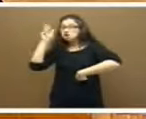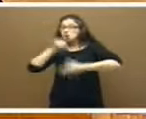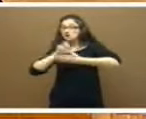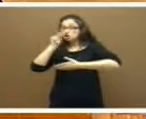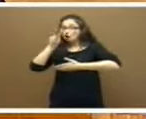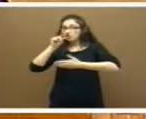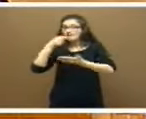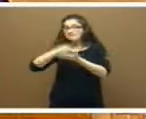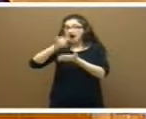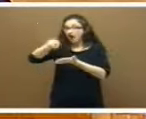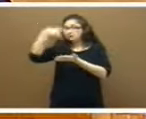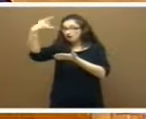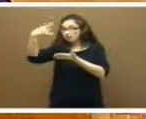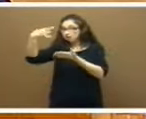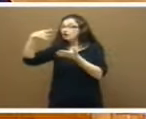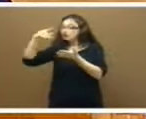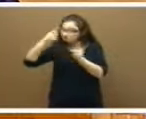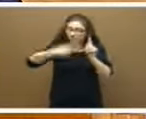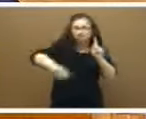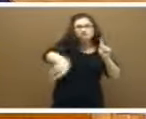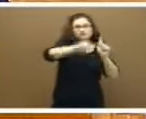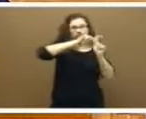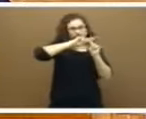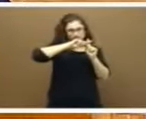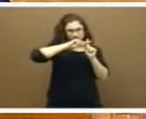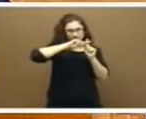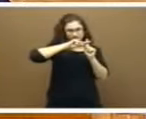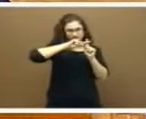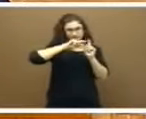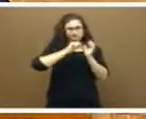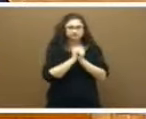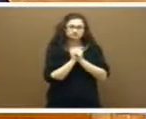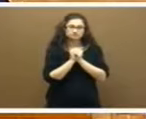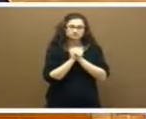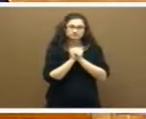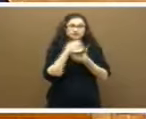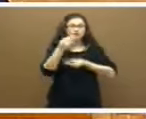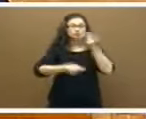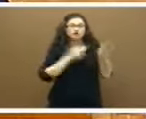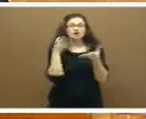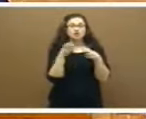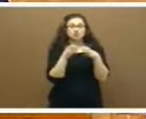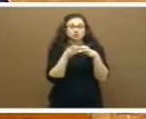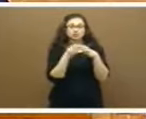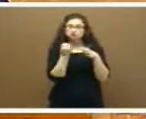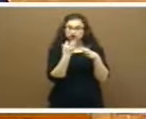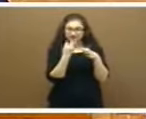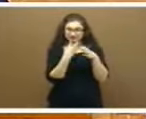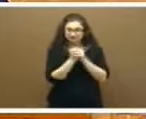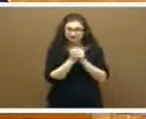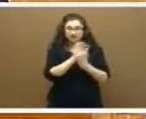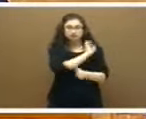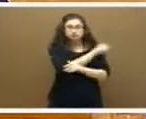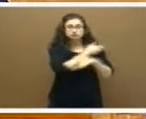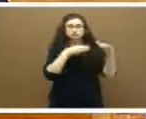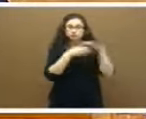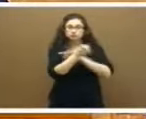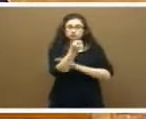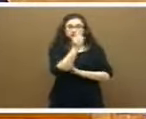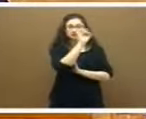mediante el pago en 12 mensualidades de un complemento personal transitorio, formulada por el Grupo Parlamentario Socialista, cuyo registro de entrada fue el